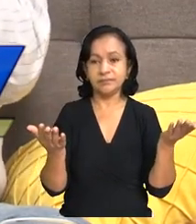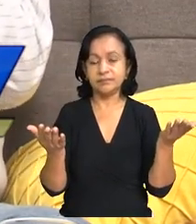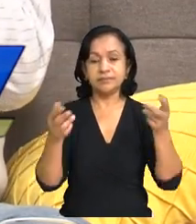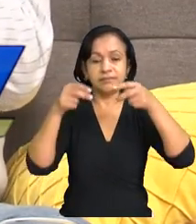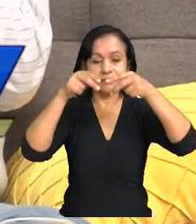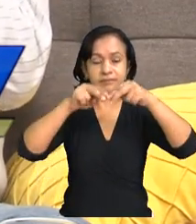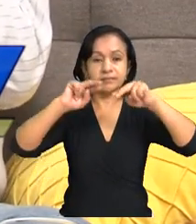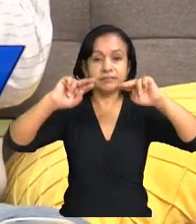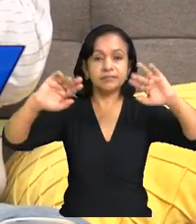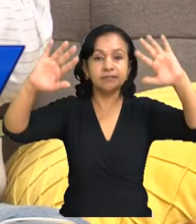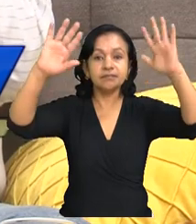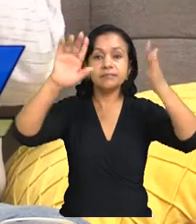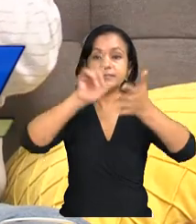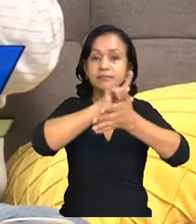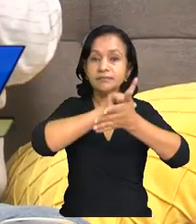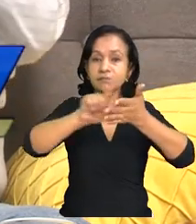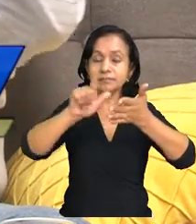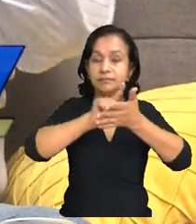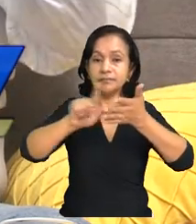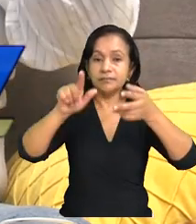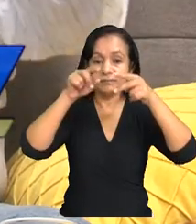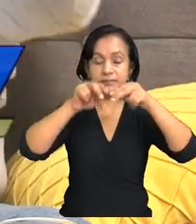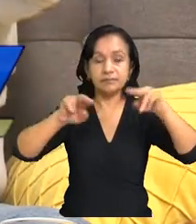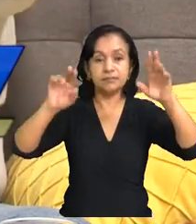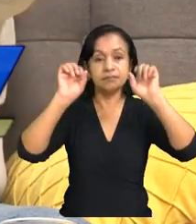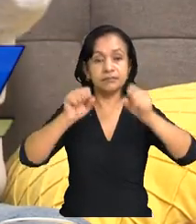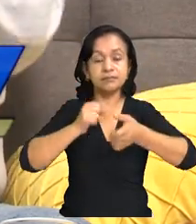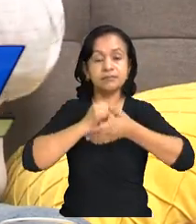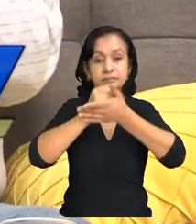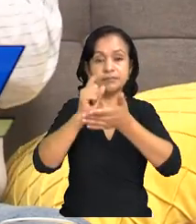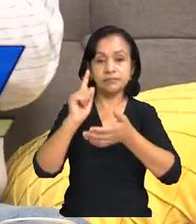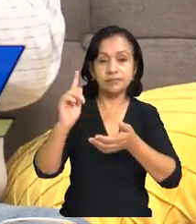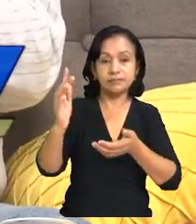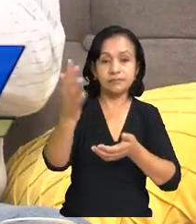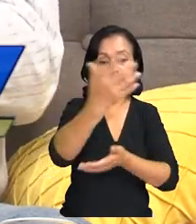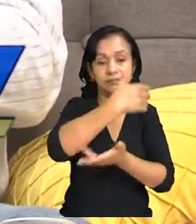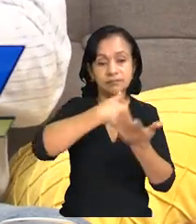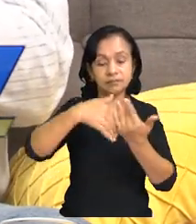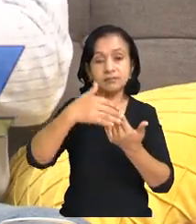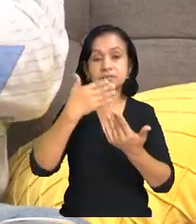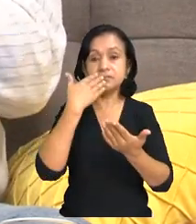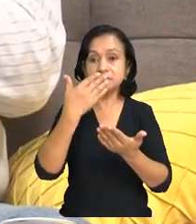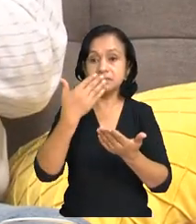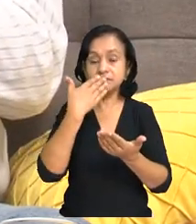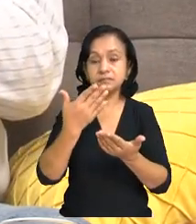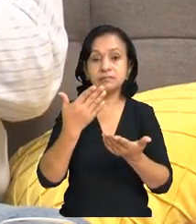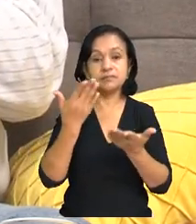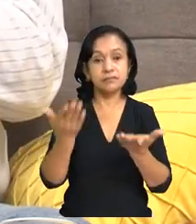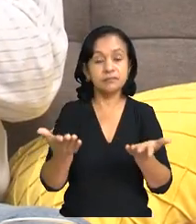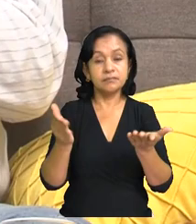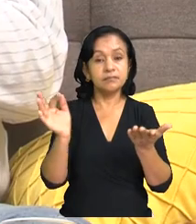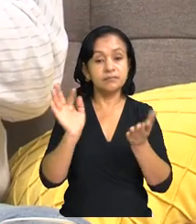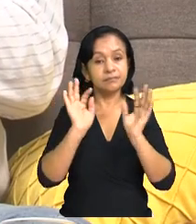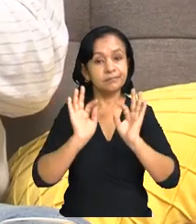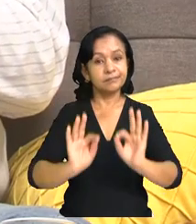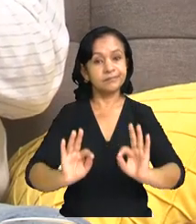ambiental. La higiene ambiental que te permite que el entorno sea favorable a que tu sistema funcione